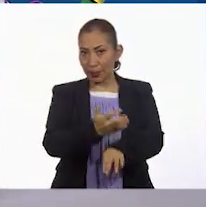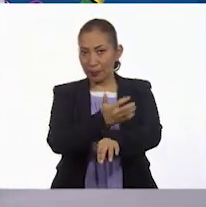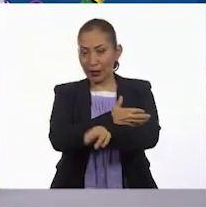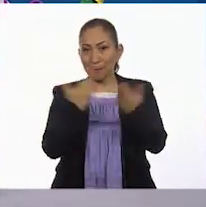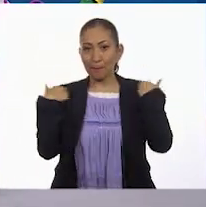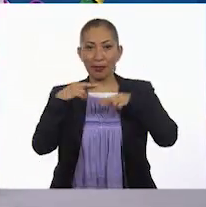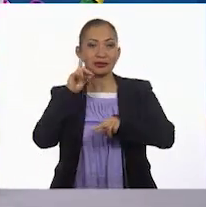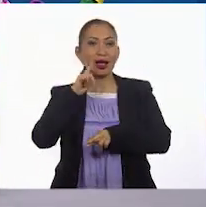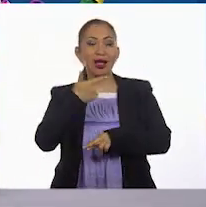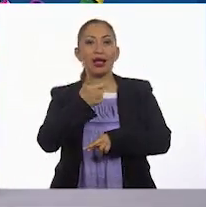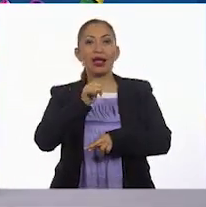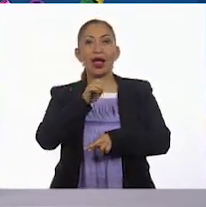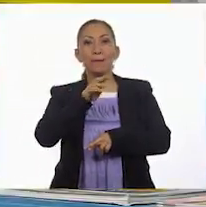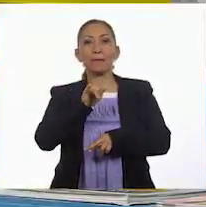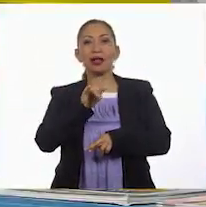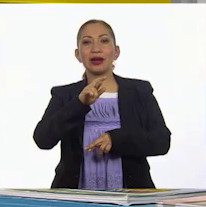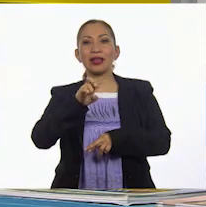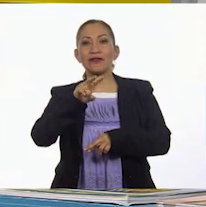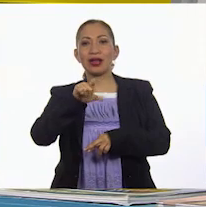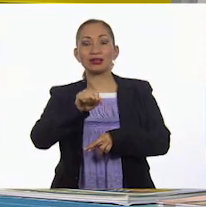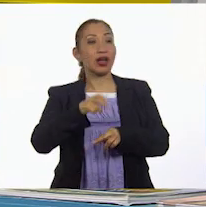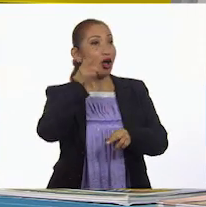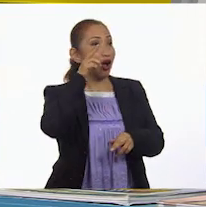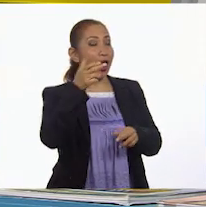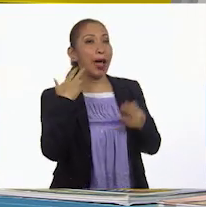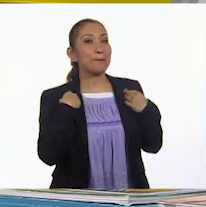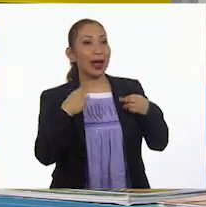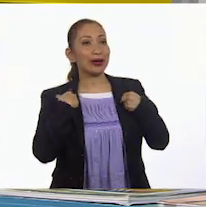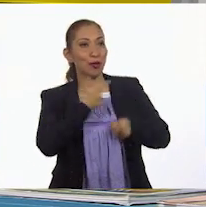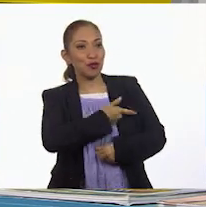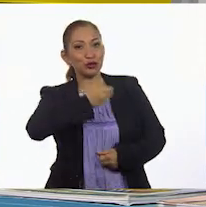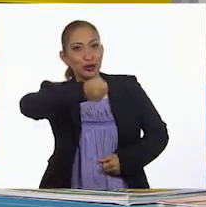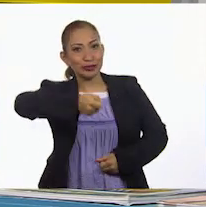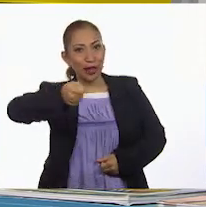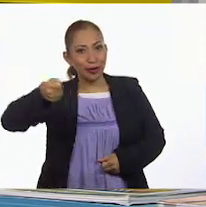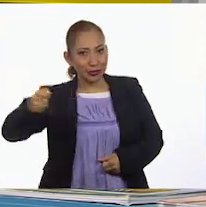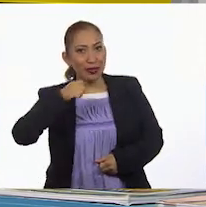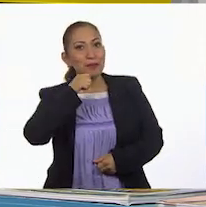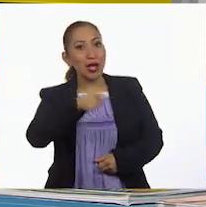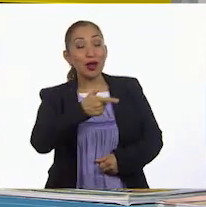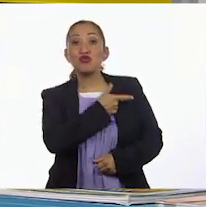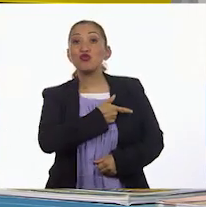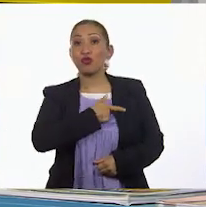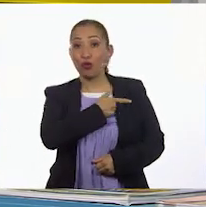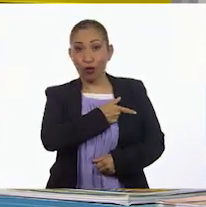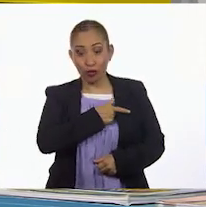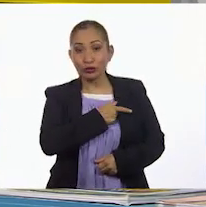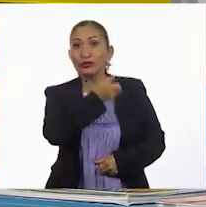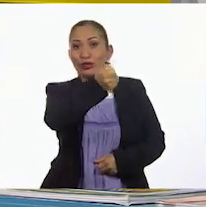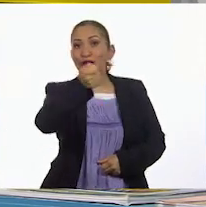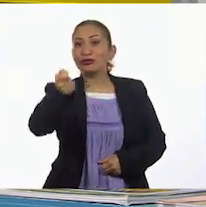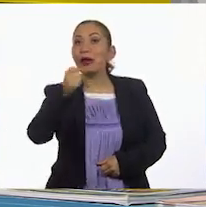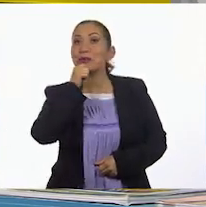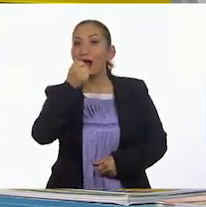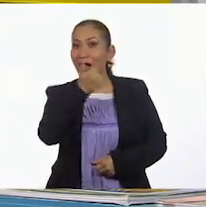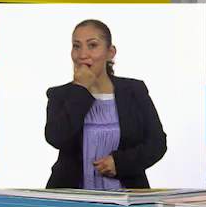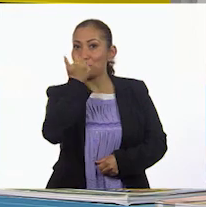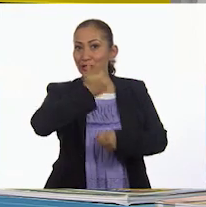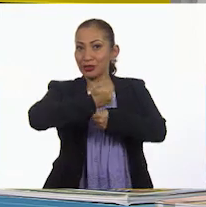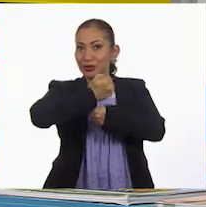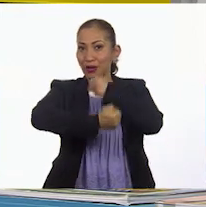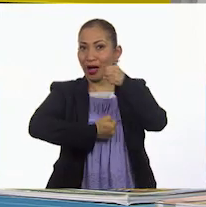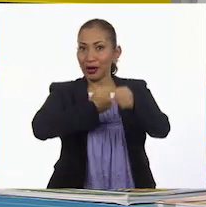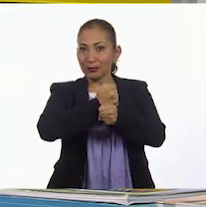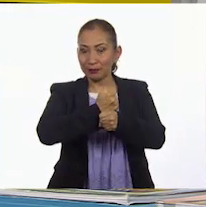la maestra Gaby Rivas. Bienvenida. Hola María, qué gusto saludarte y también qué gusto poder saludar a los estudiantes de sexto